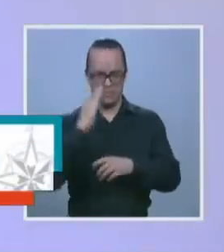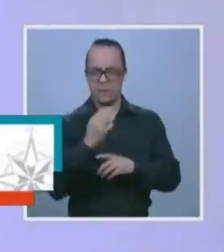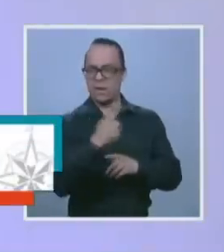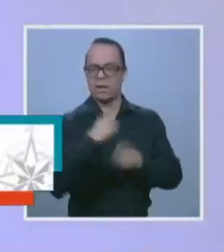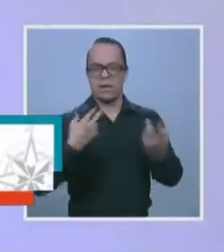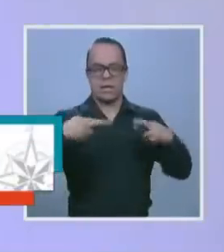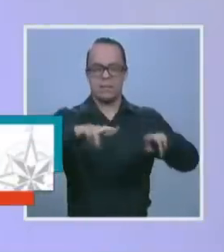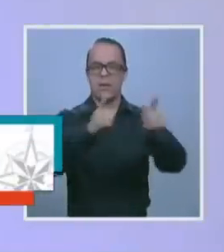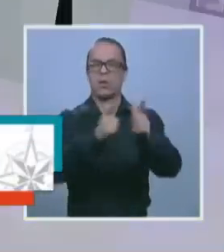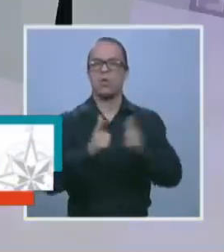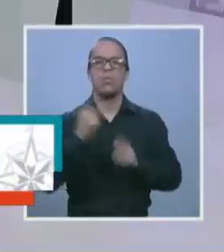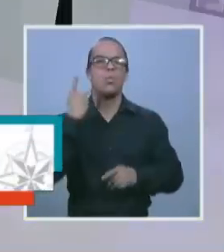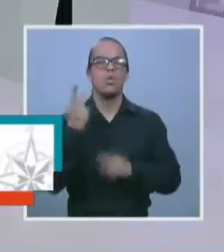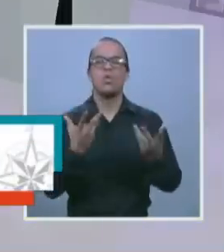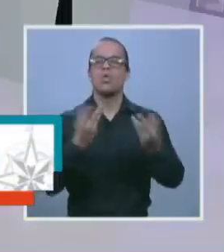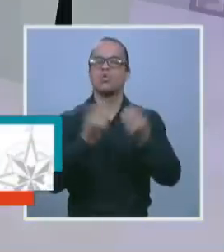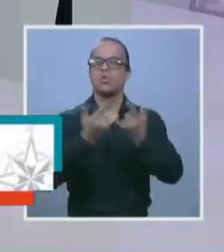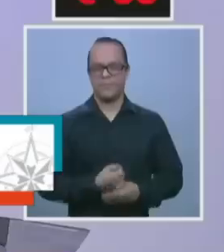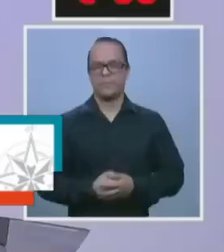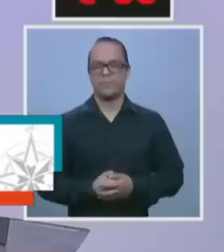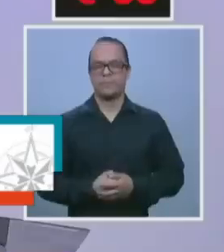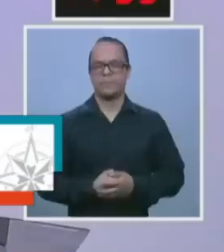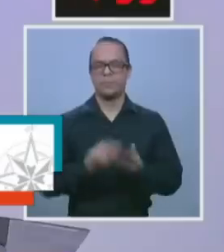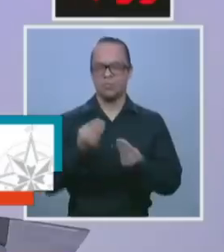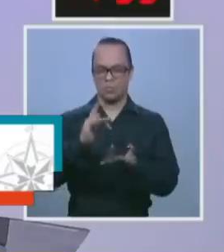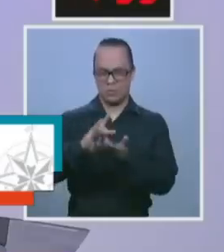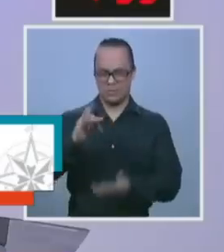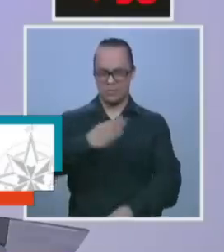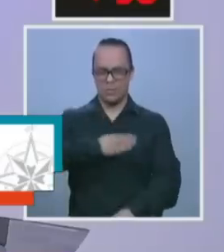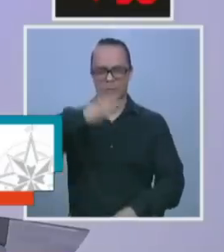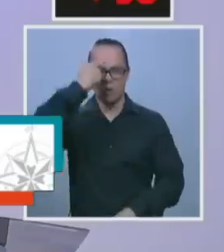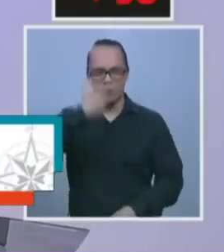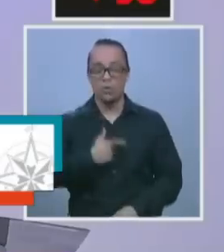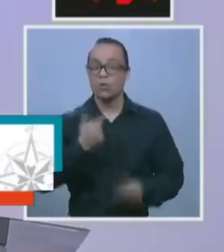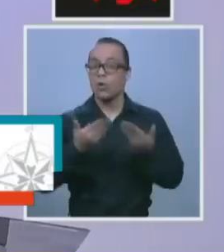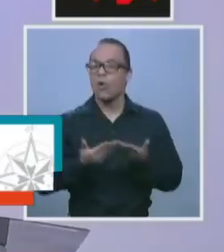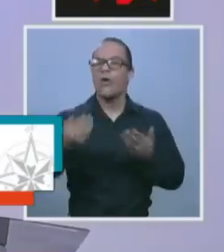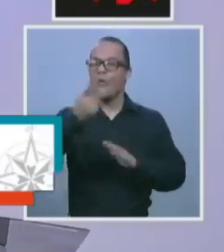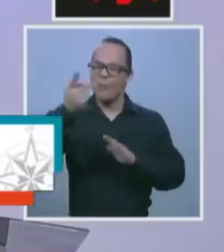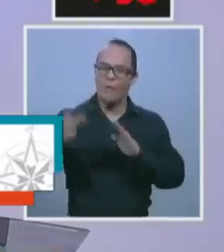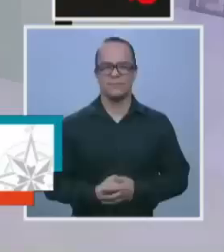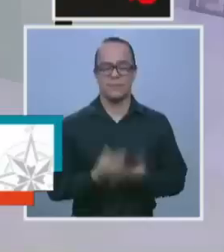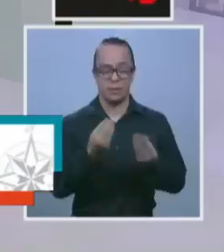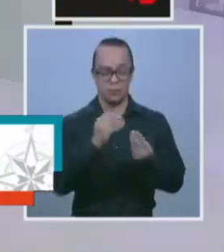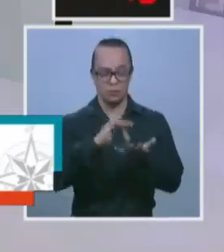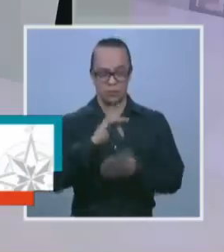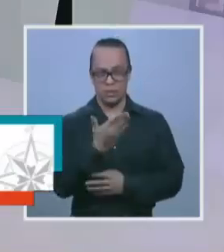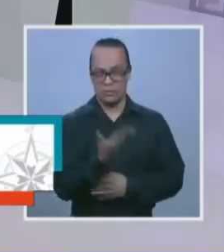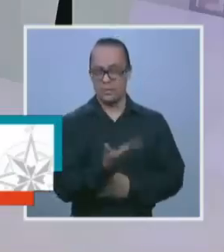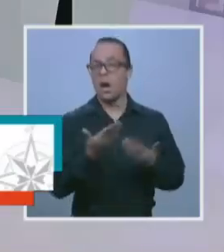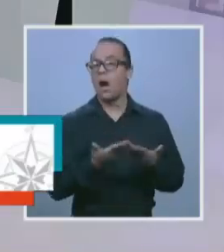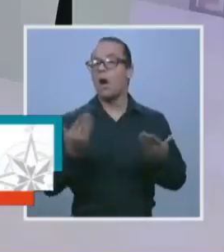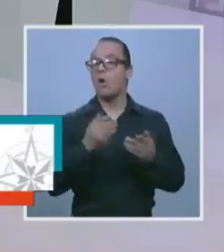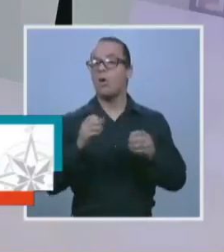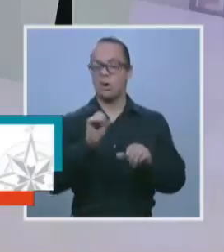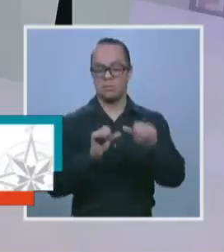Delfina Gómez, candidata de la Alianza Juntos Haremos Historia, y Alejandra del Moral, de la coalición Va por el Estado de México, se vieron las caras en el segundo y